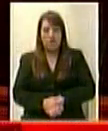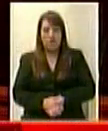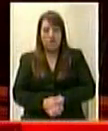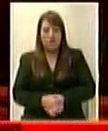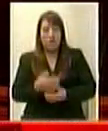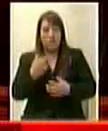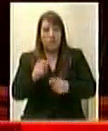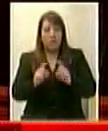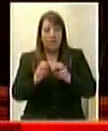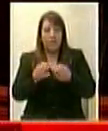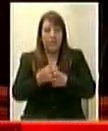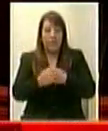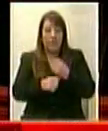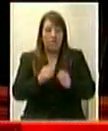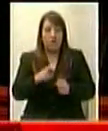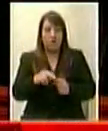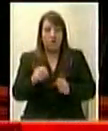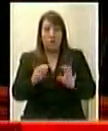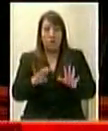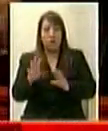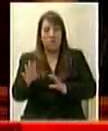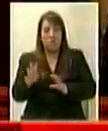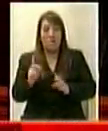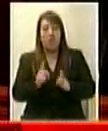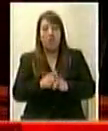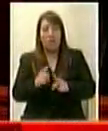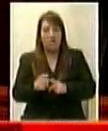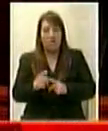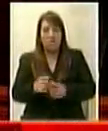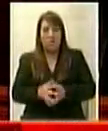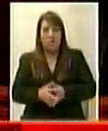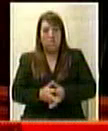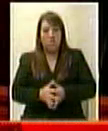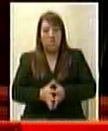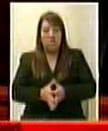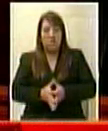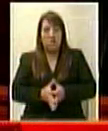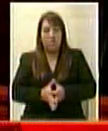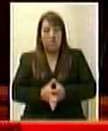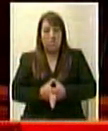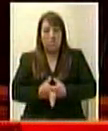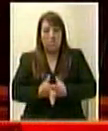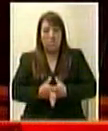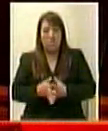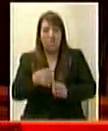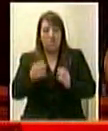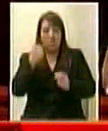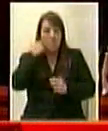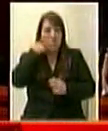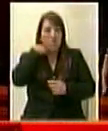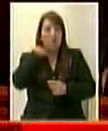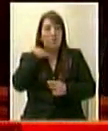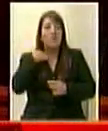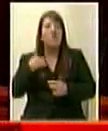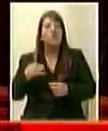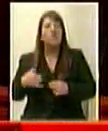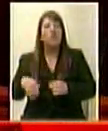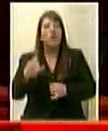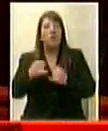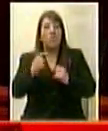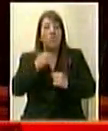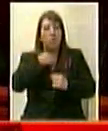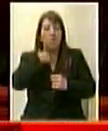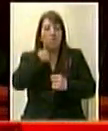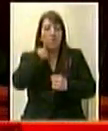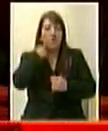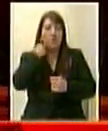perdido algún familiar el año 2000 o 99, por consecuencia ellos la reparación será último. Y no como ahorita